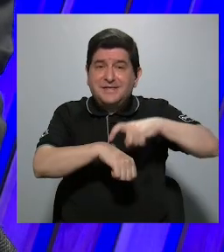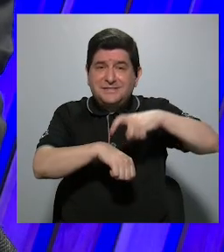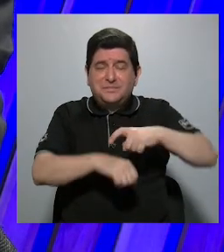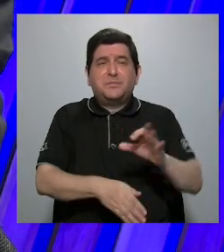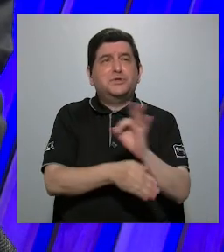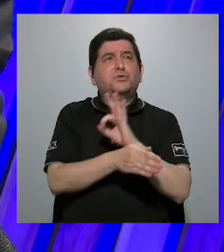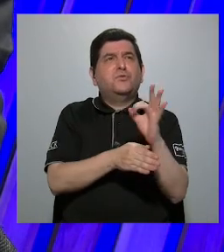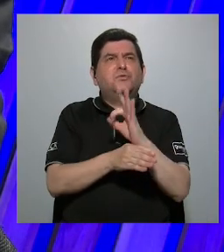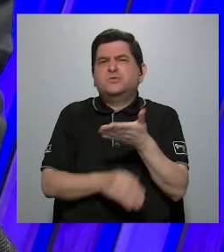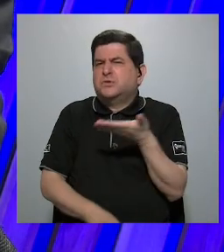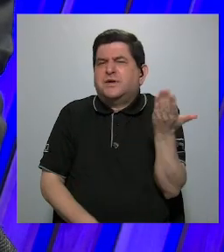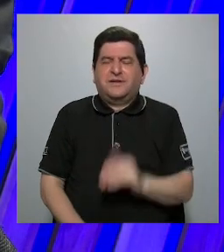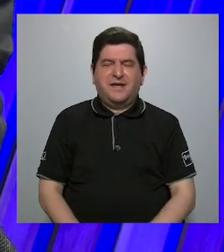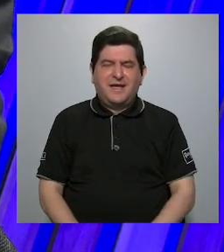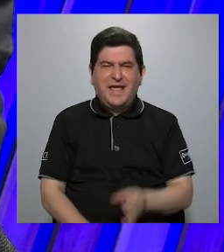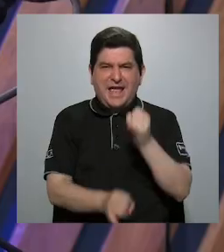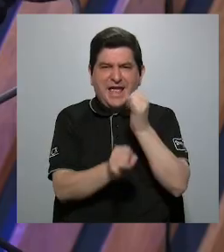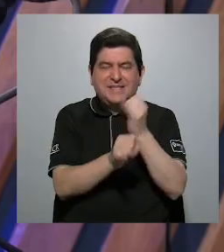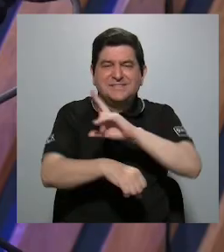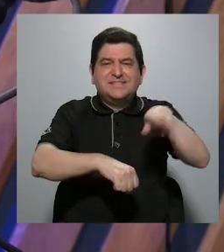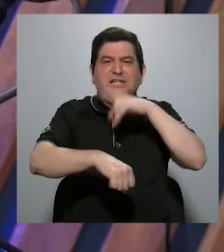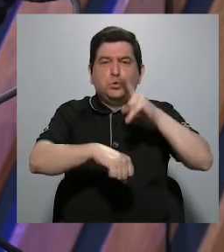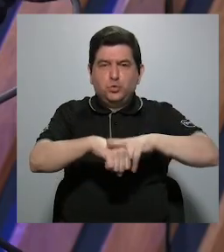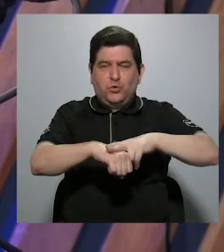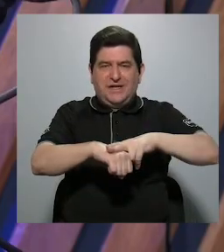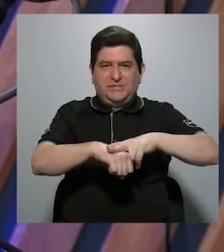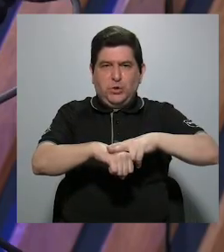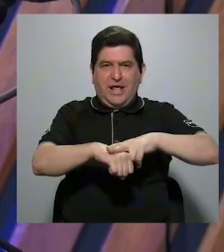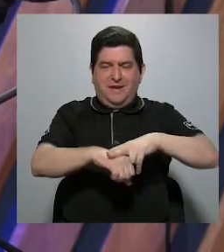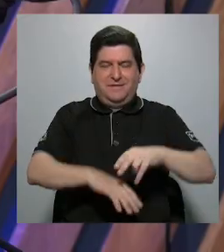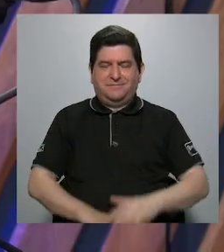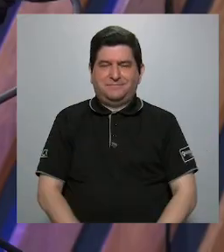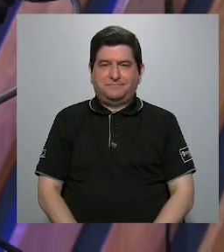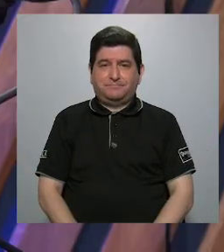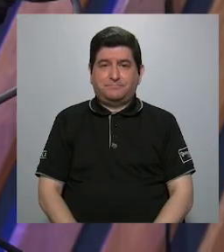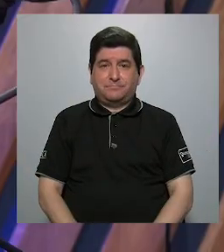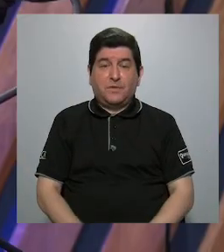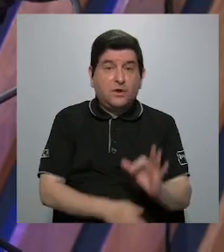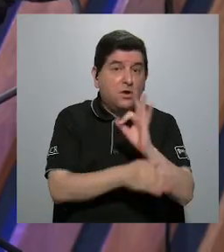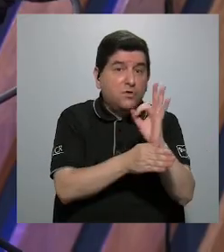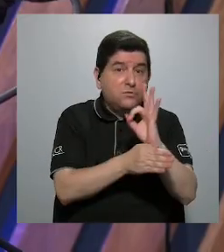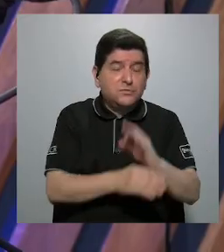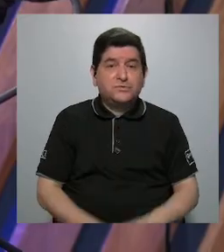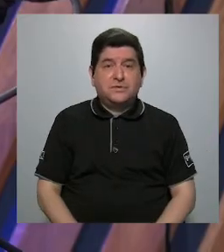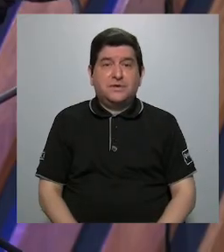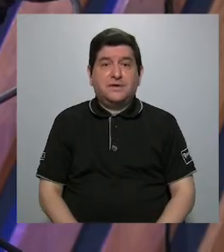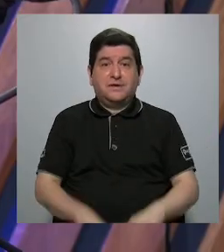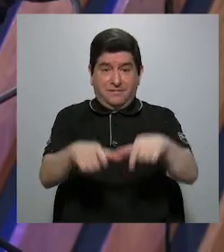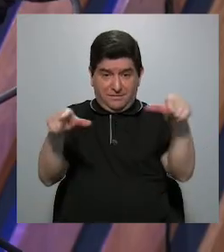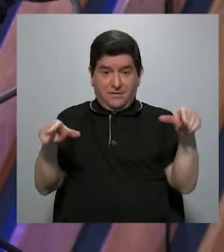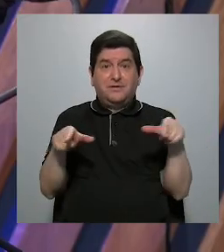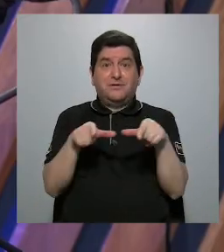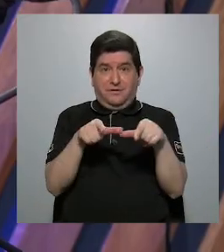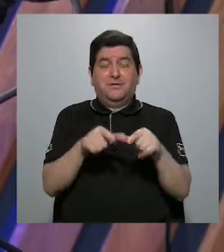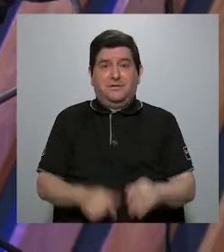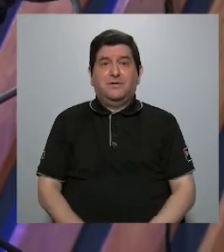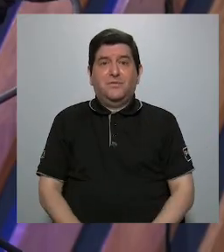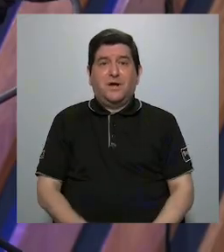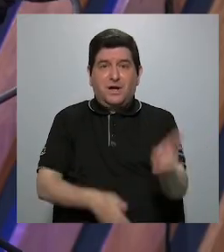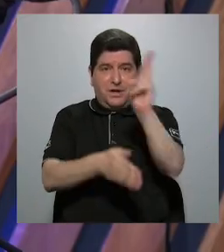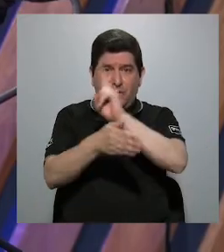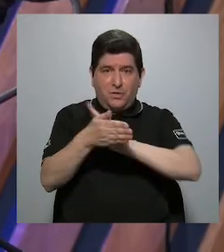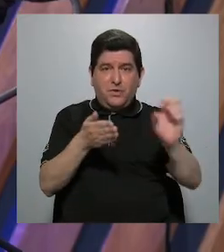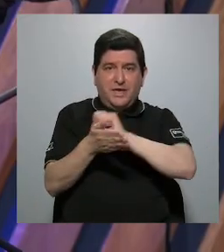época funcionaba, que era el Instituto Nacional, que operaba en las instalaciones de